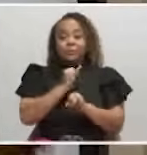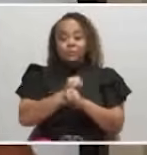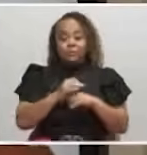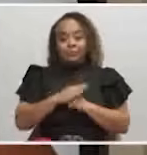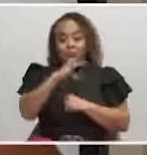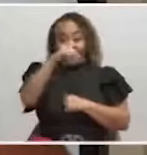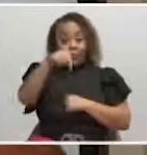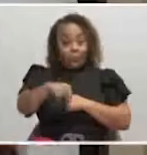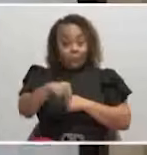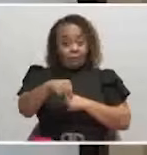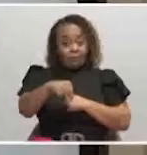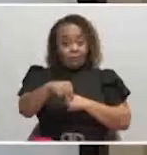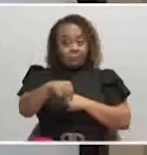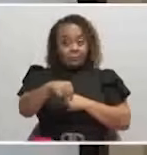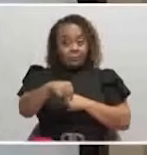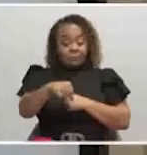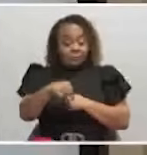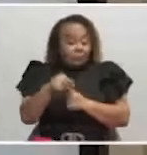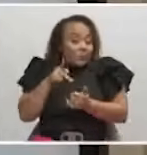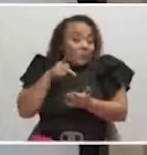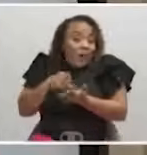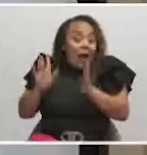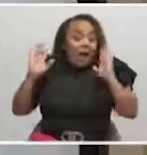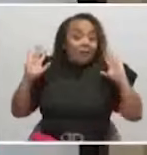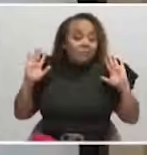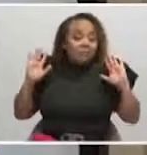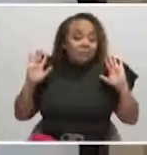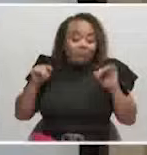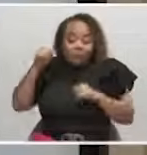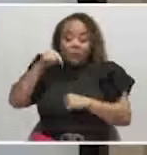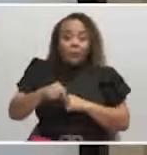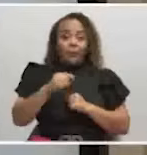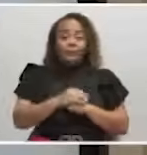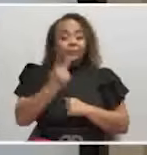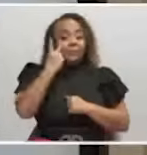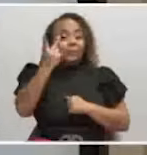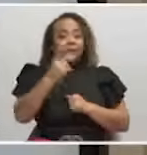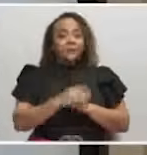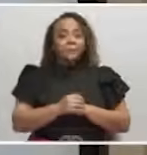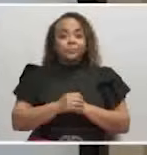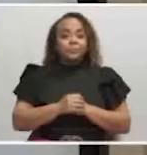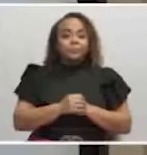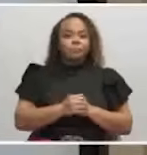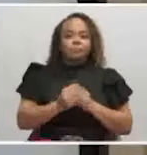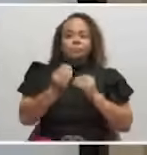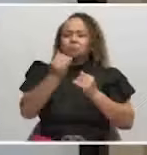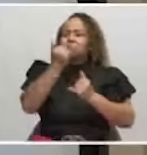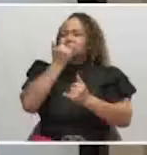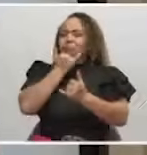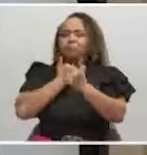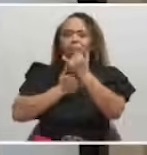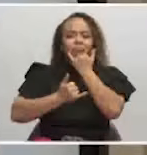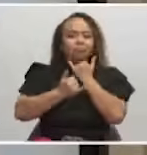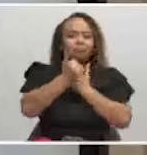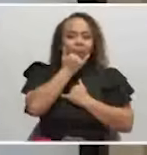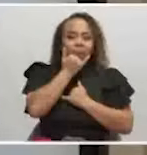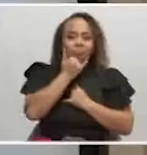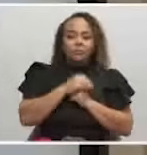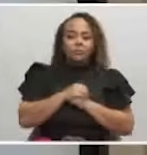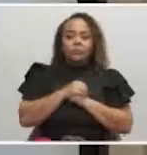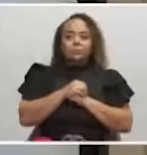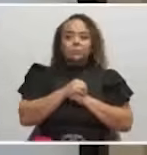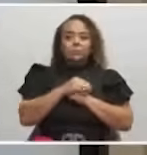Y hoy lo están pagando. Hoy lo están pagando, hoy se ven muchos errores que han cometido